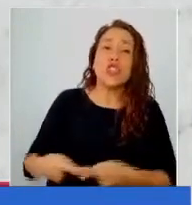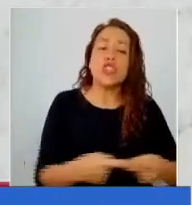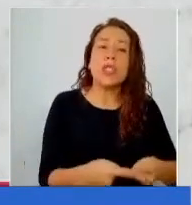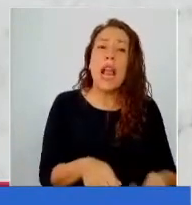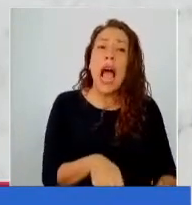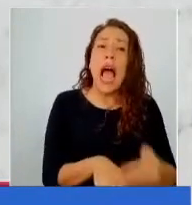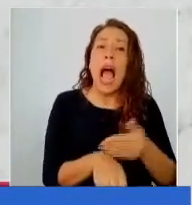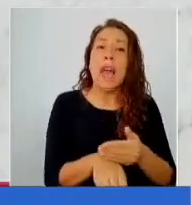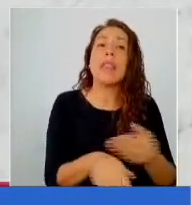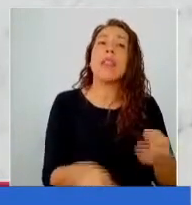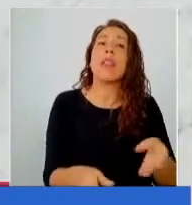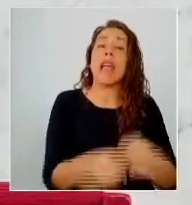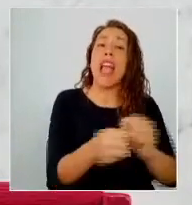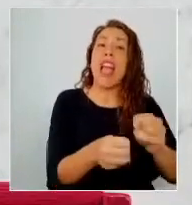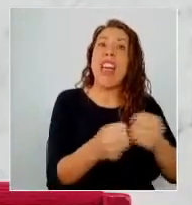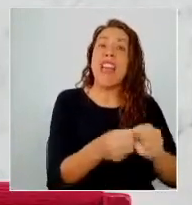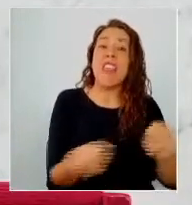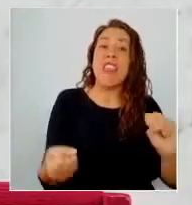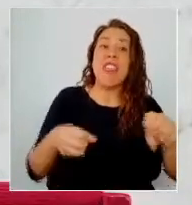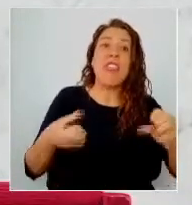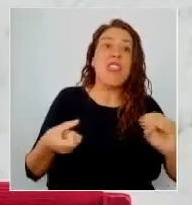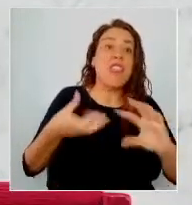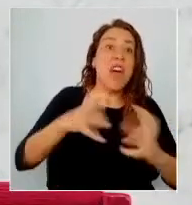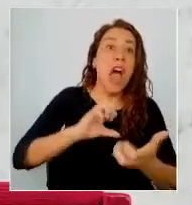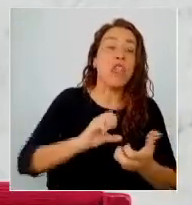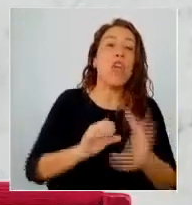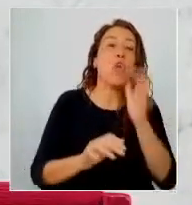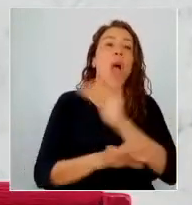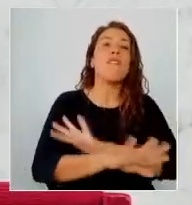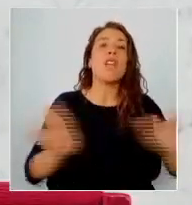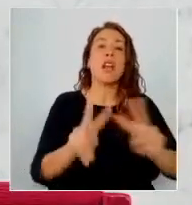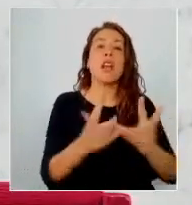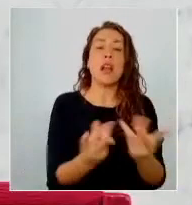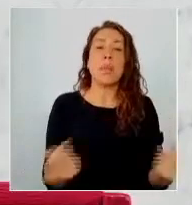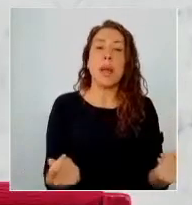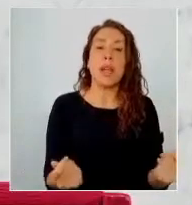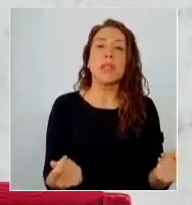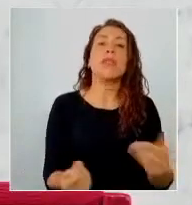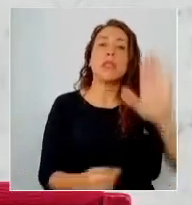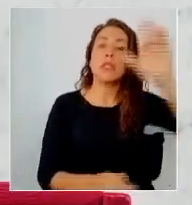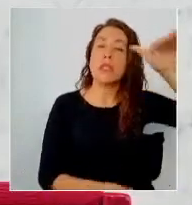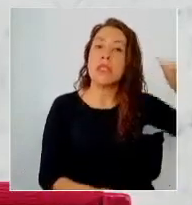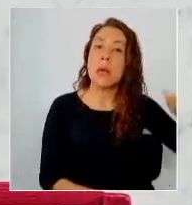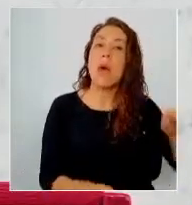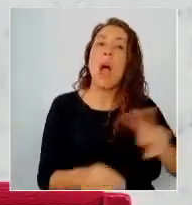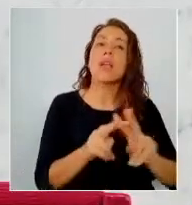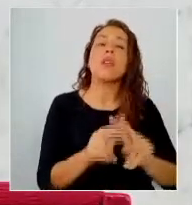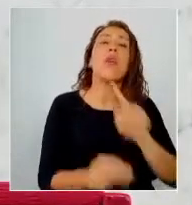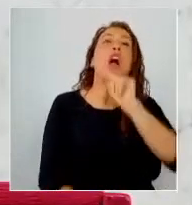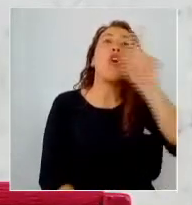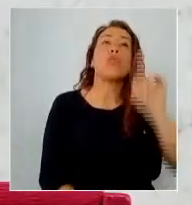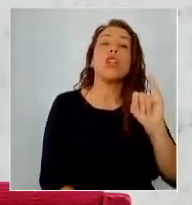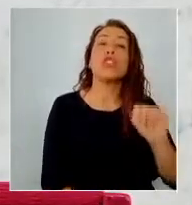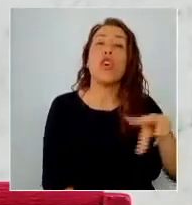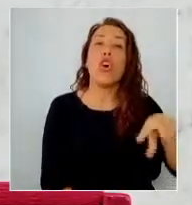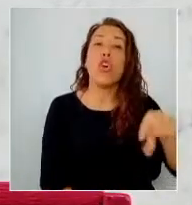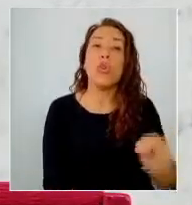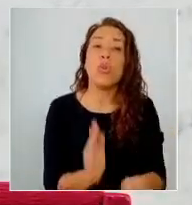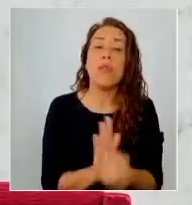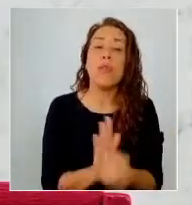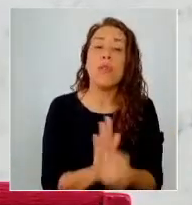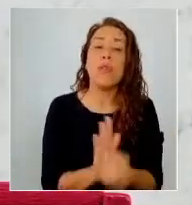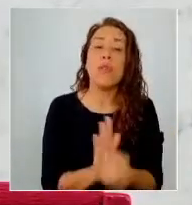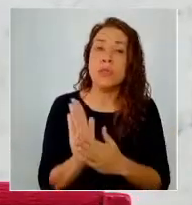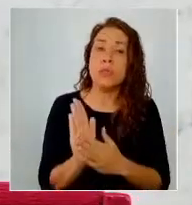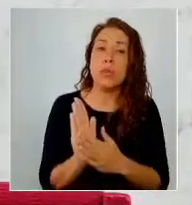se volvieran irreparables lo que supuso la convocatoria a un plebiscito que revisara este nuestro